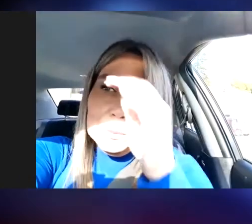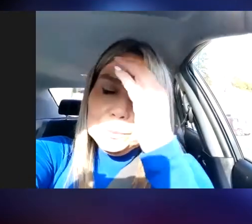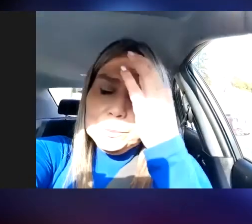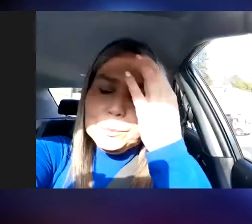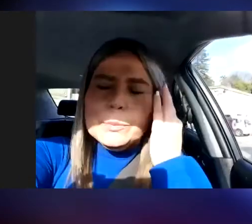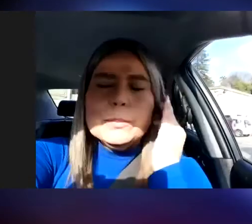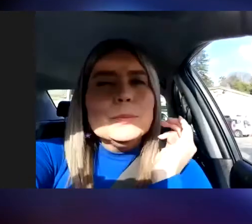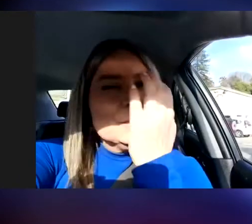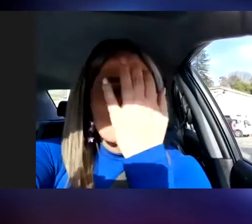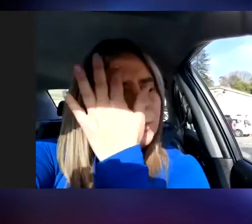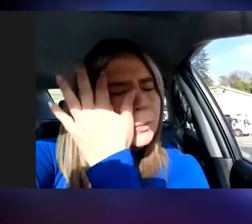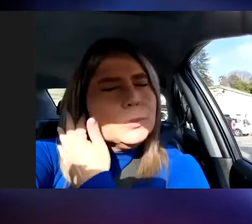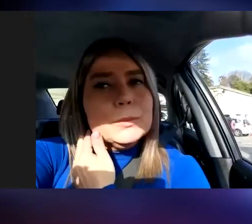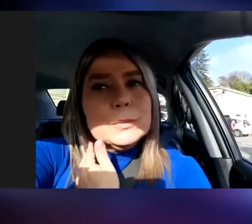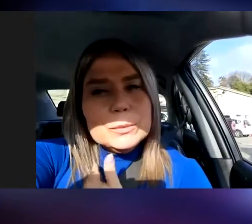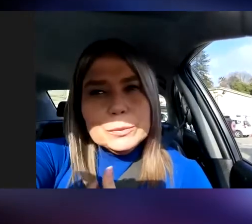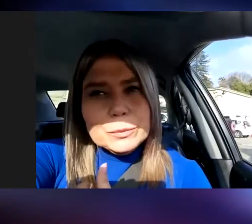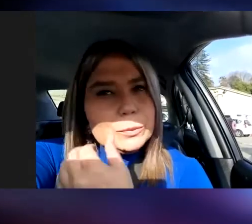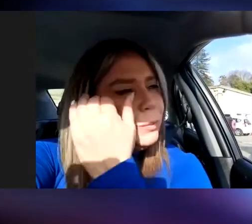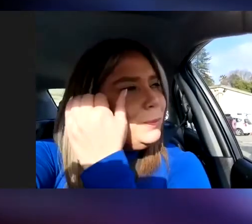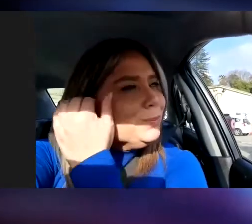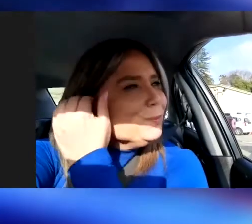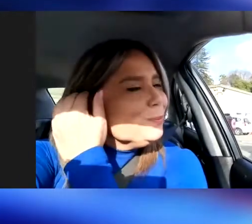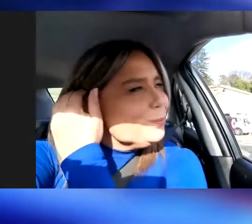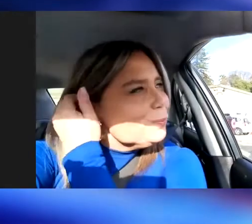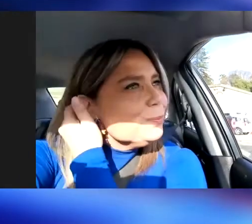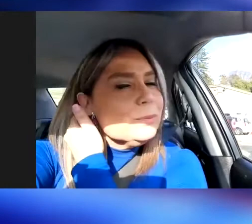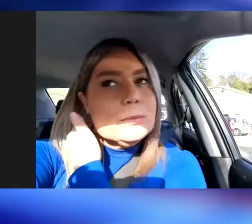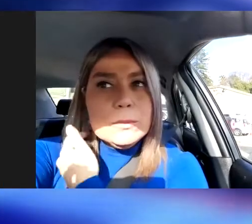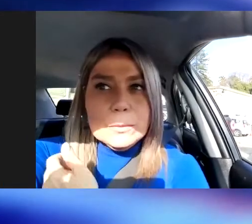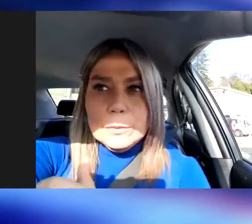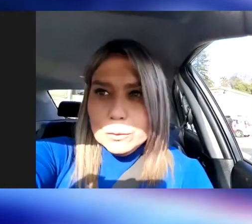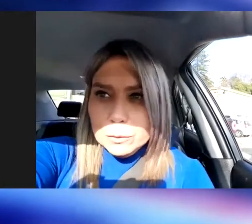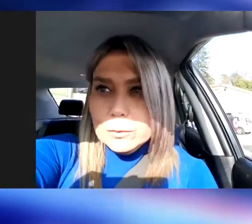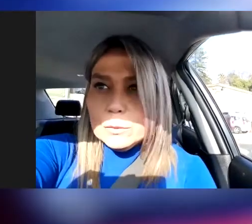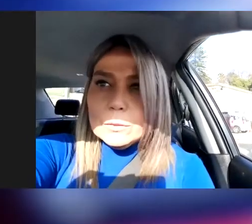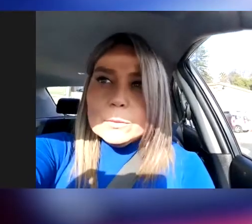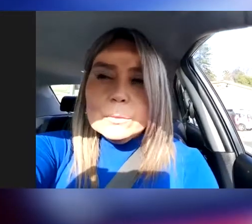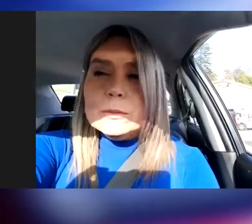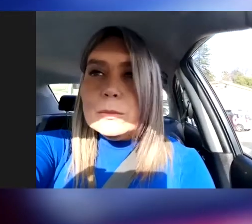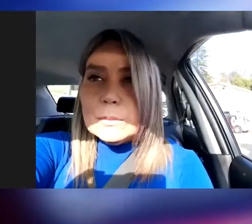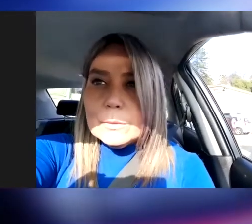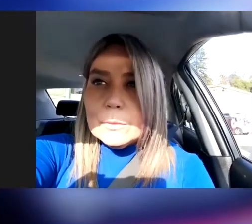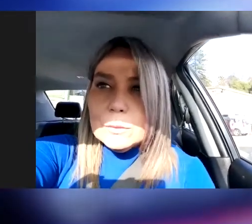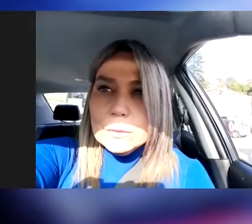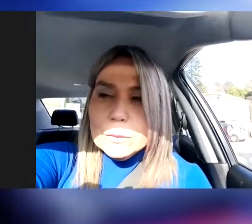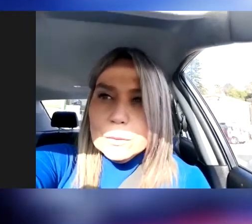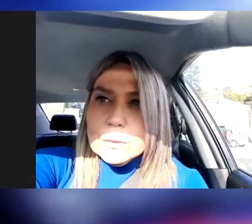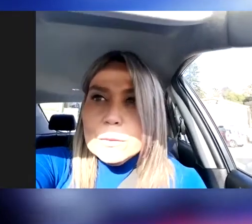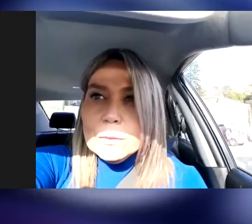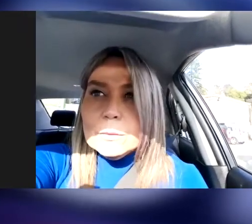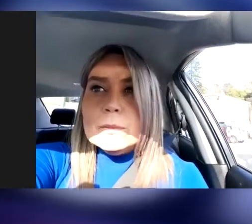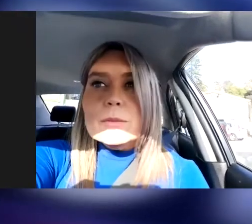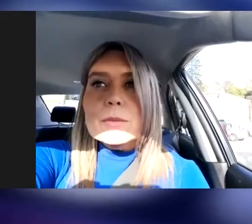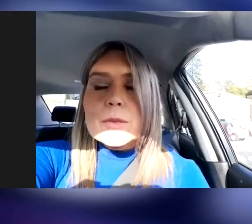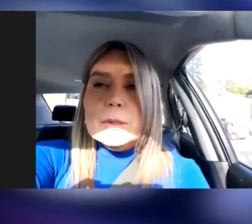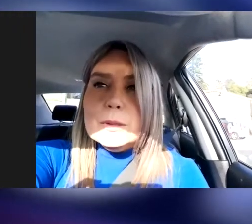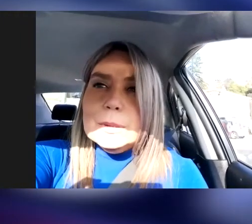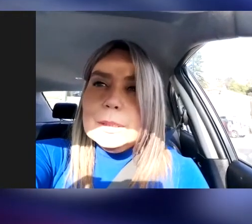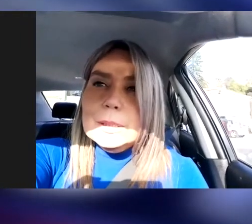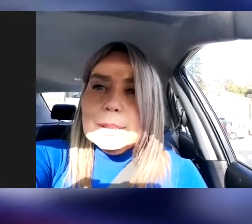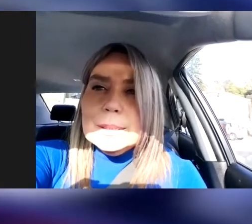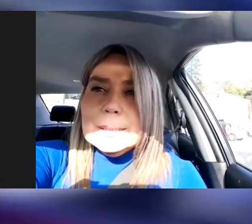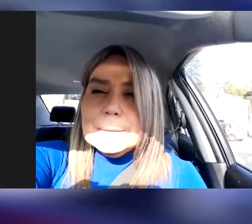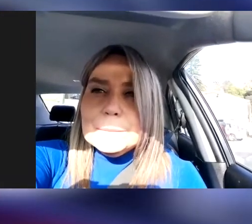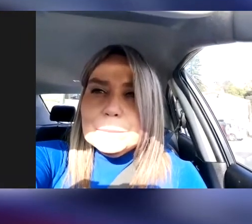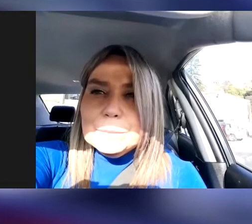todos. A vacunarse, estamos viendo a buena parte de Europa y otras naciones en el mundo que ya están dejando